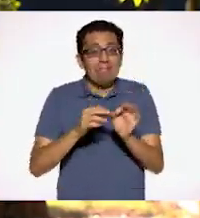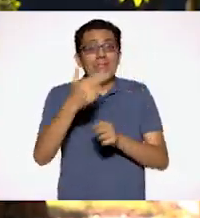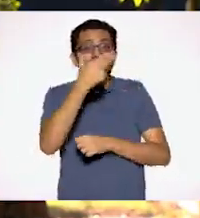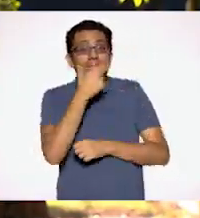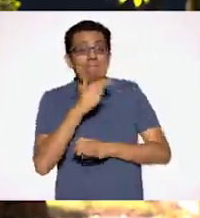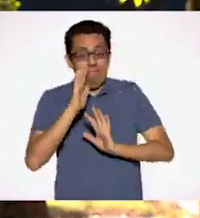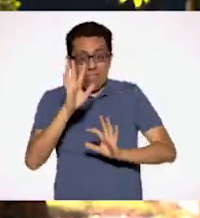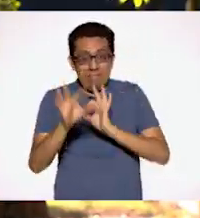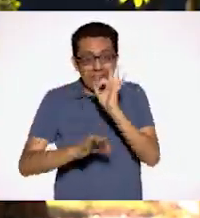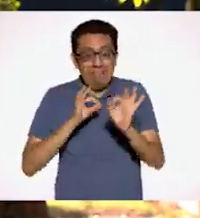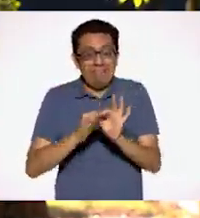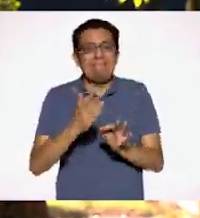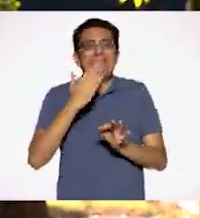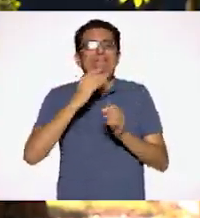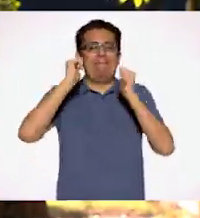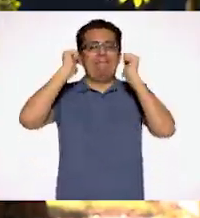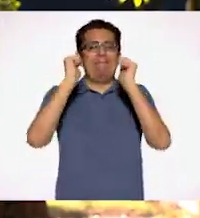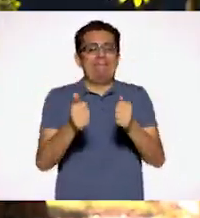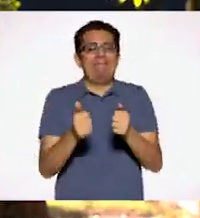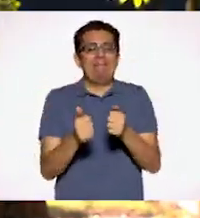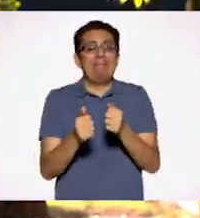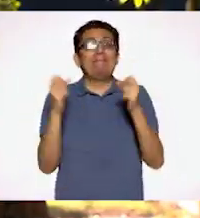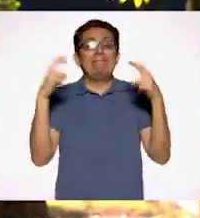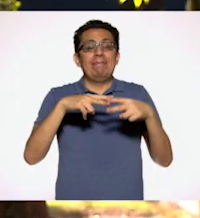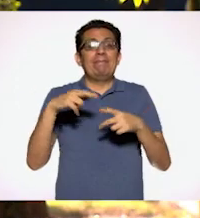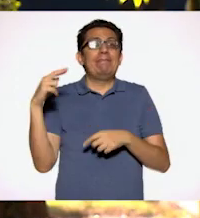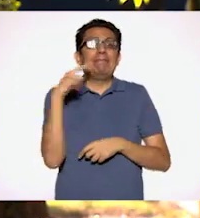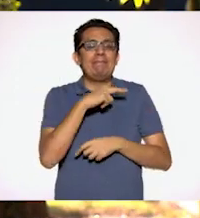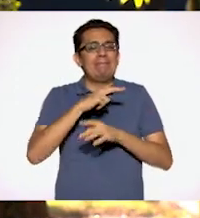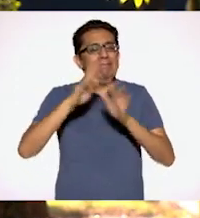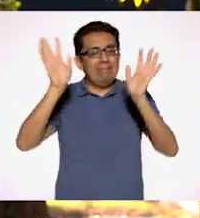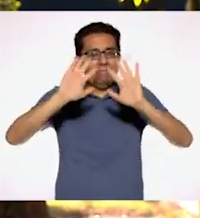¡Muy bien! ¡Nos vemos pronto!